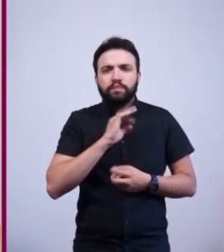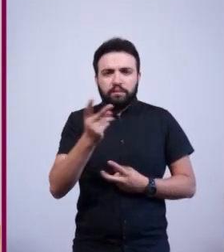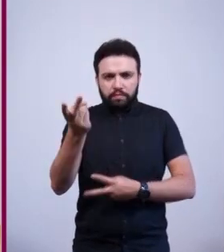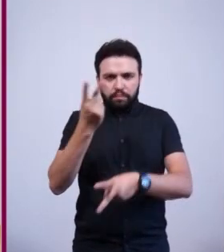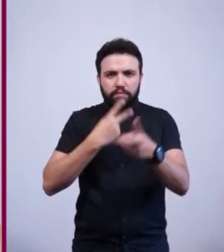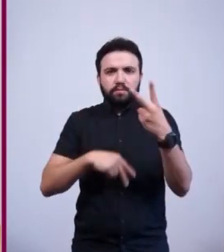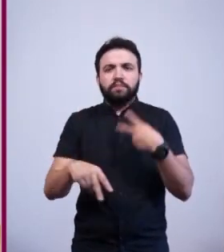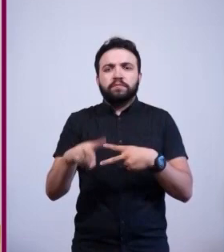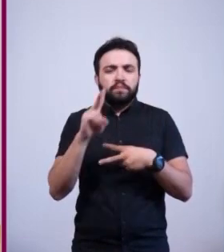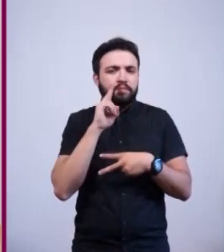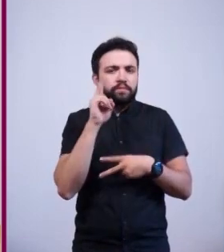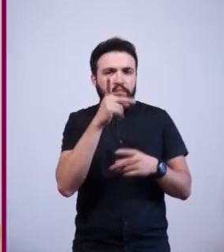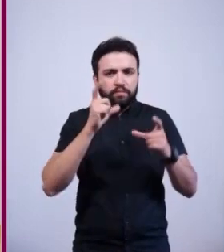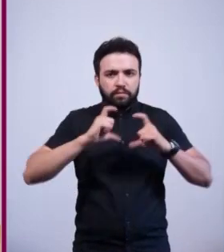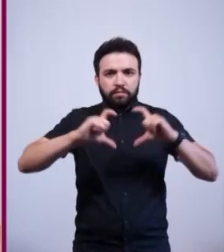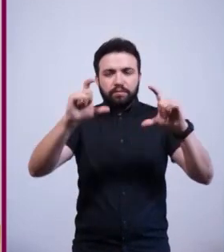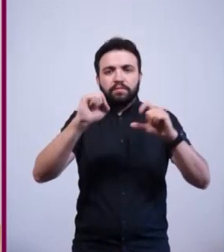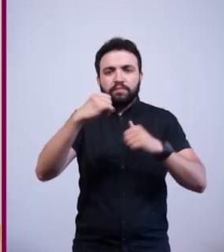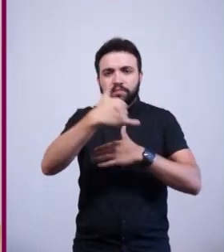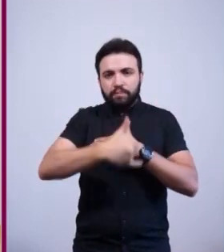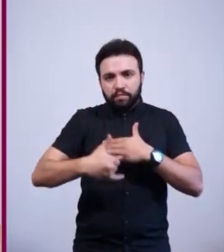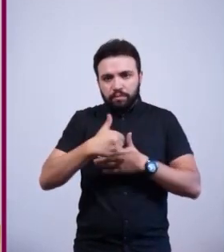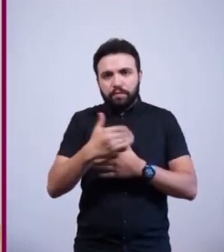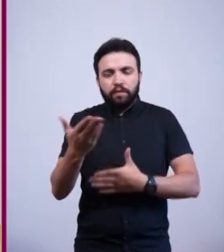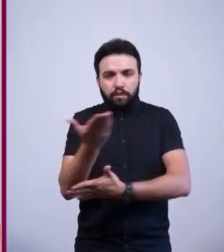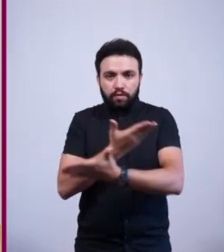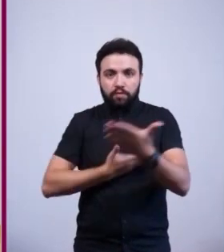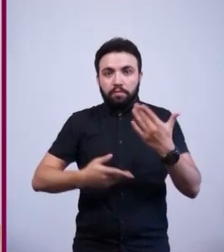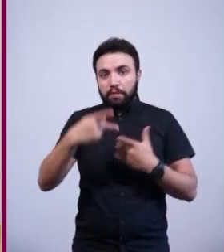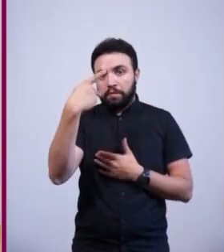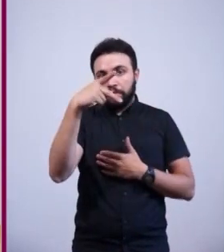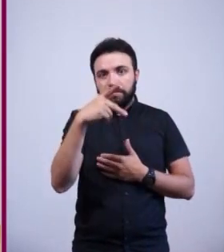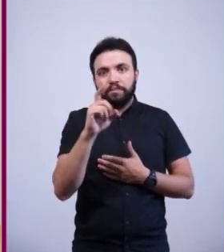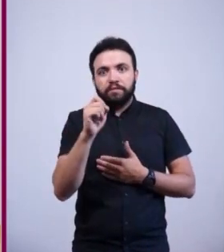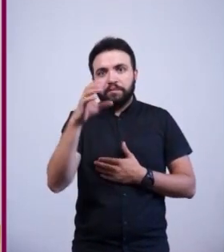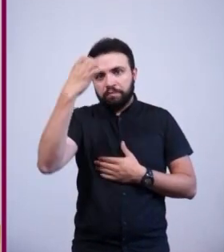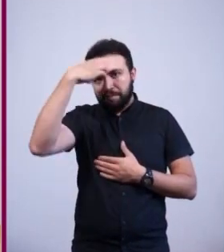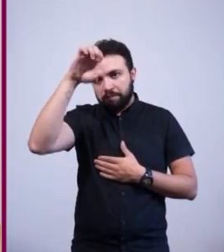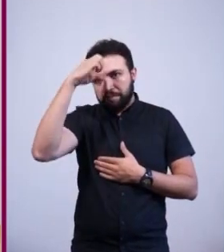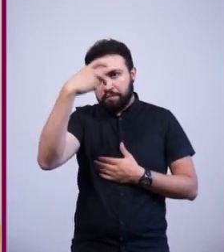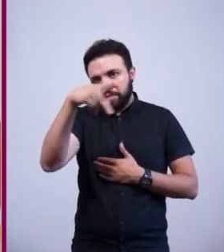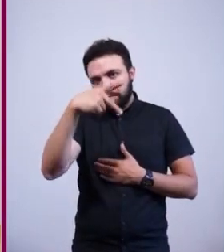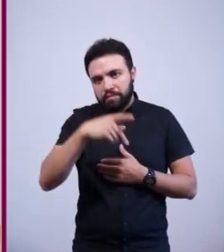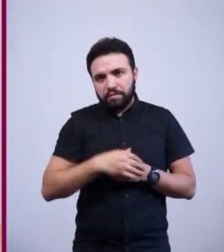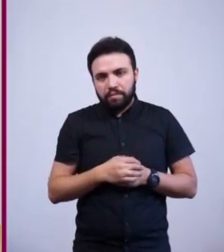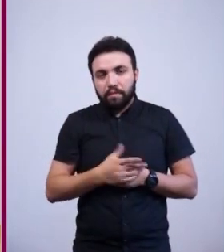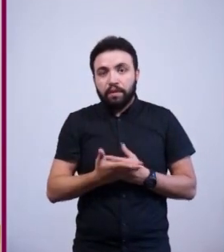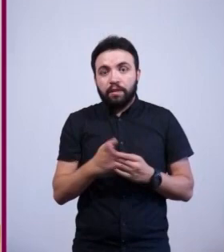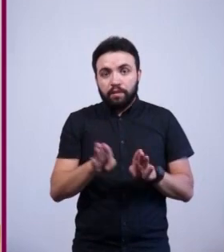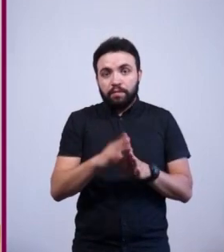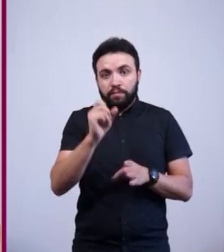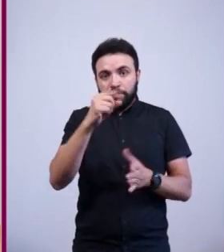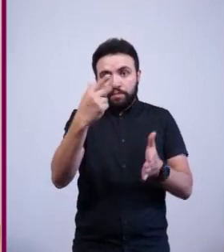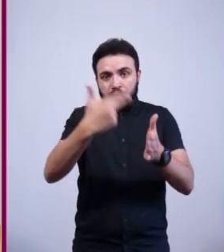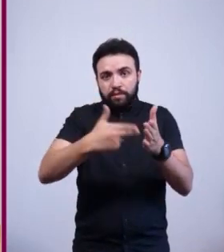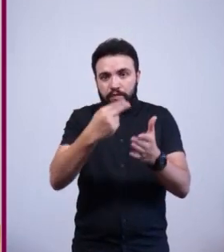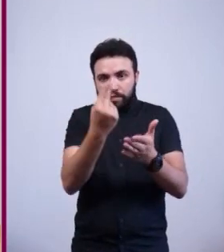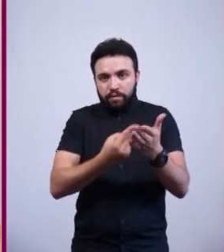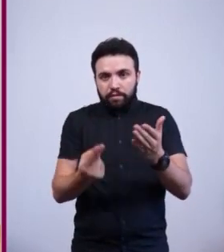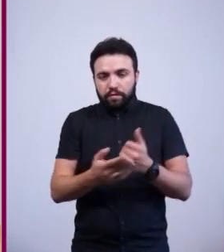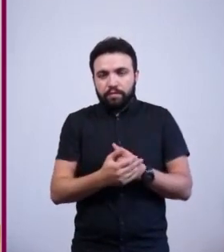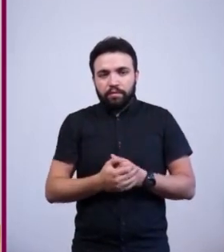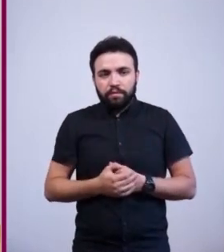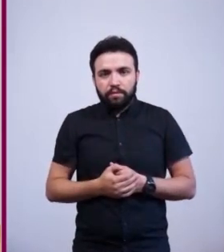pueden volver a ver el programa en nuestro canal de YouTube. Compártanos sus resultados y la experiencia que tuvieron realizando este taller de dibujo que se